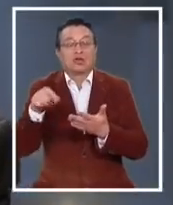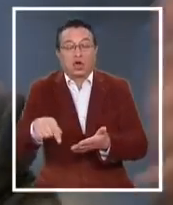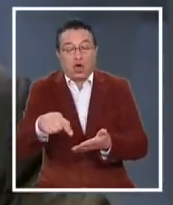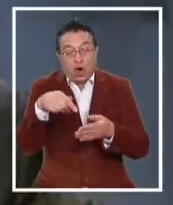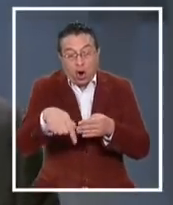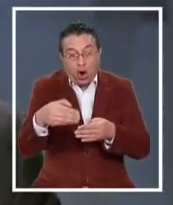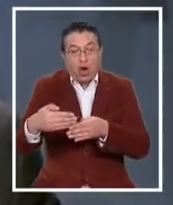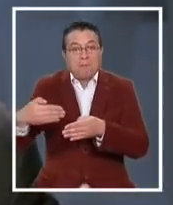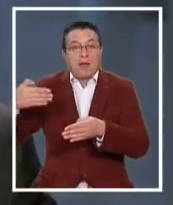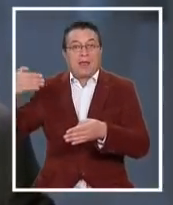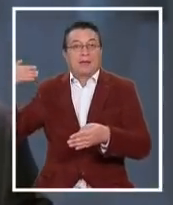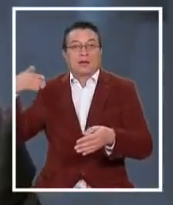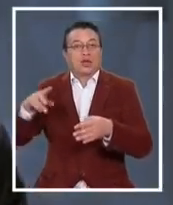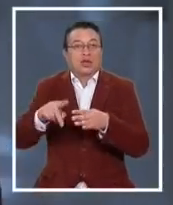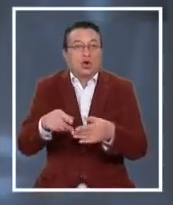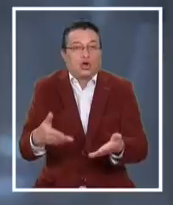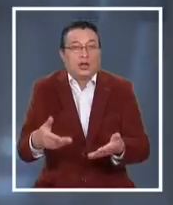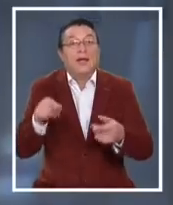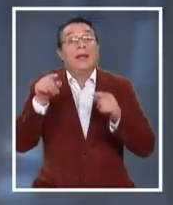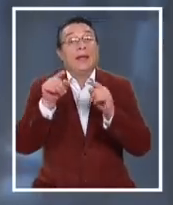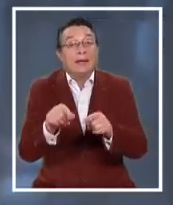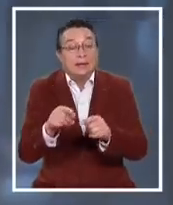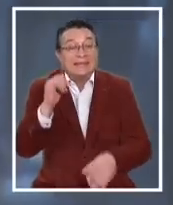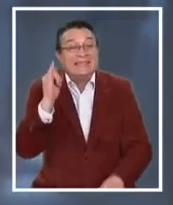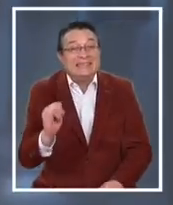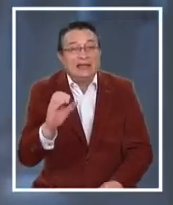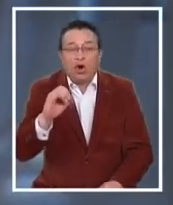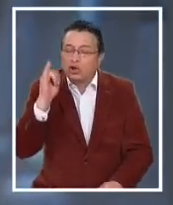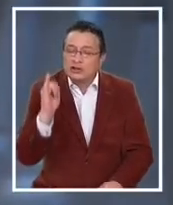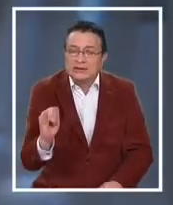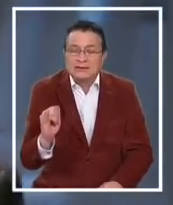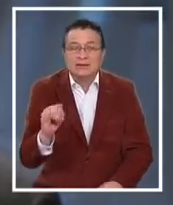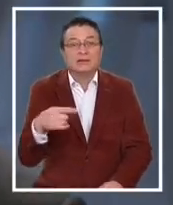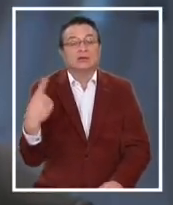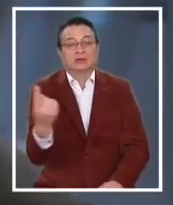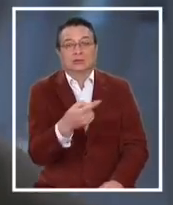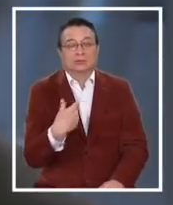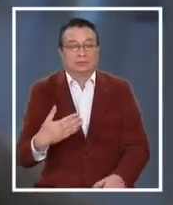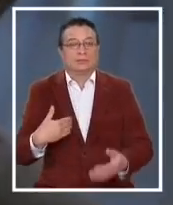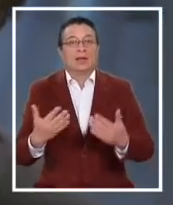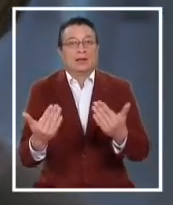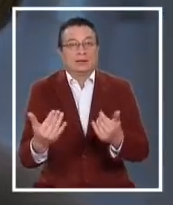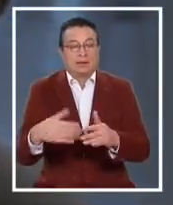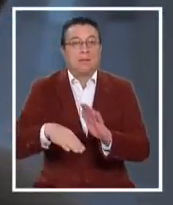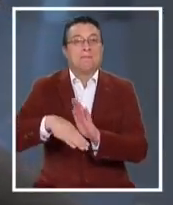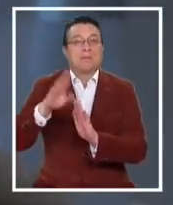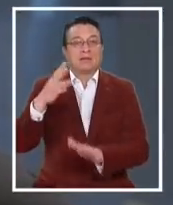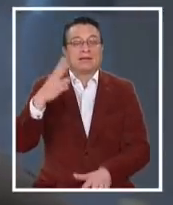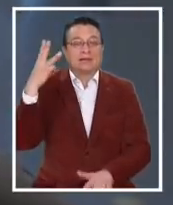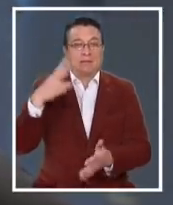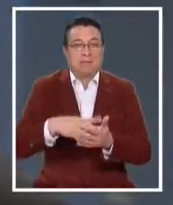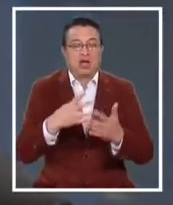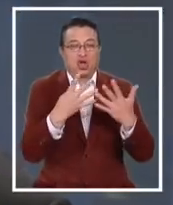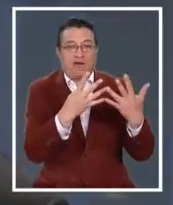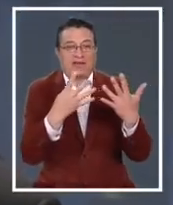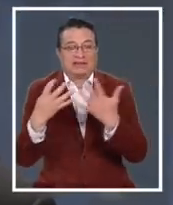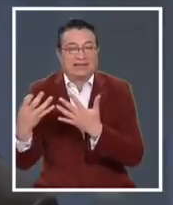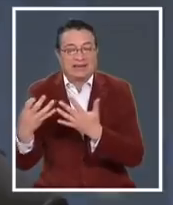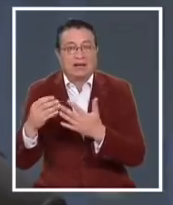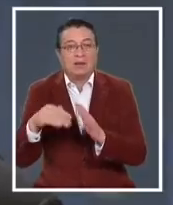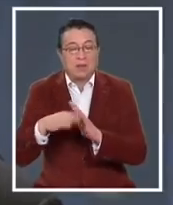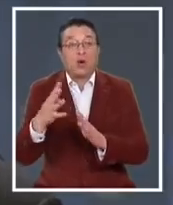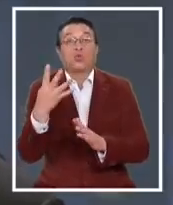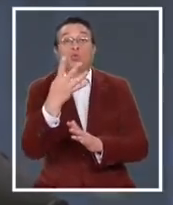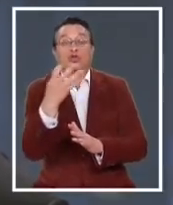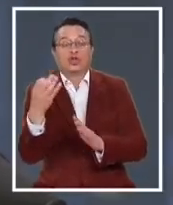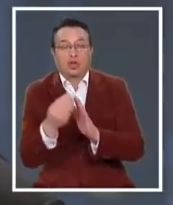hoy hacia atrás. Por lo tanto, sí o sí, vamos a necesitar, sobre las 3.900 y tantas,